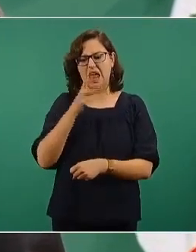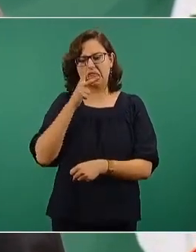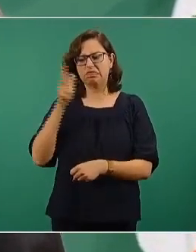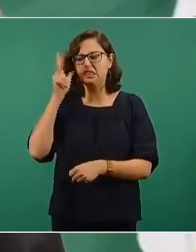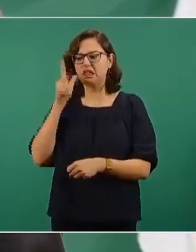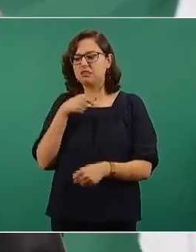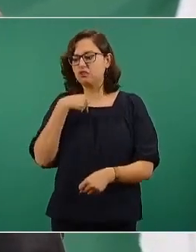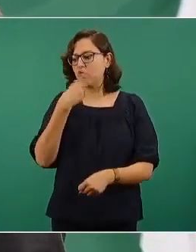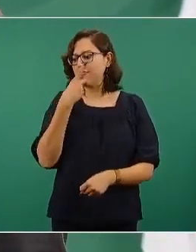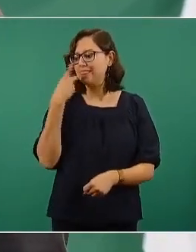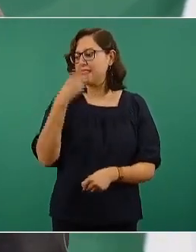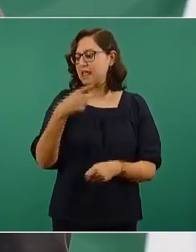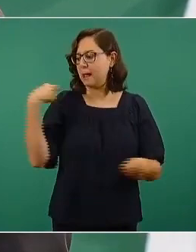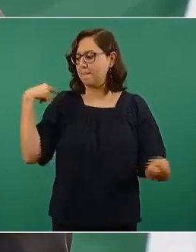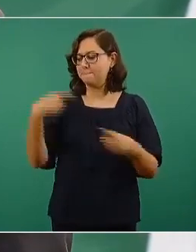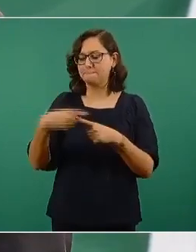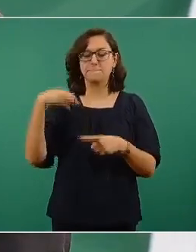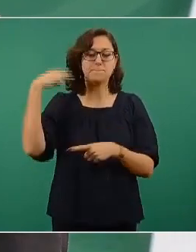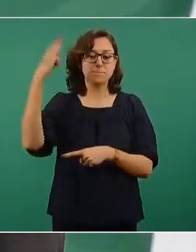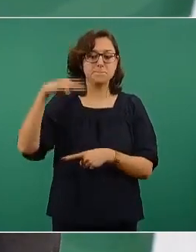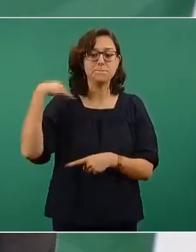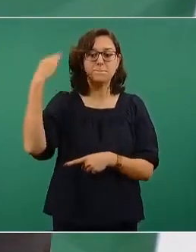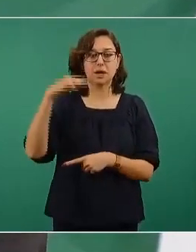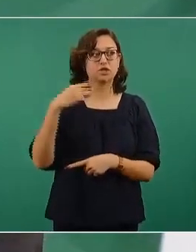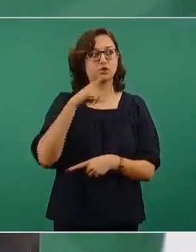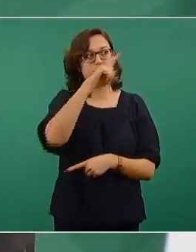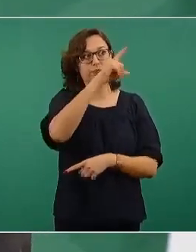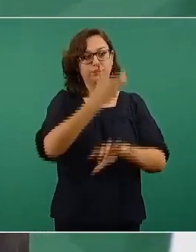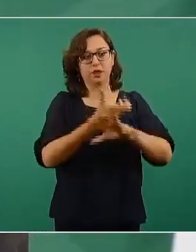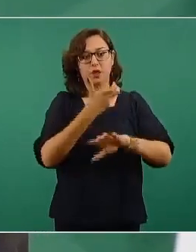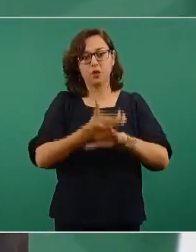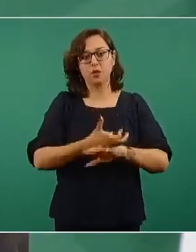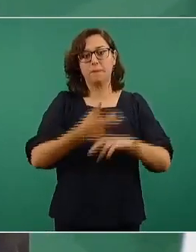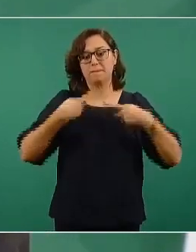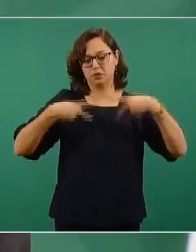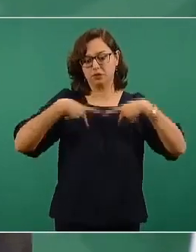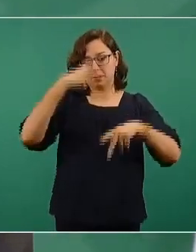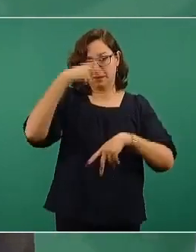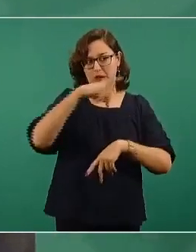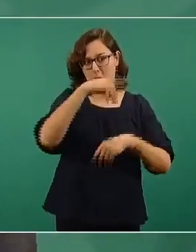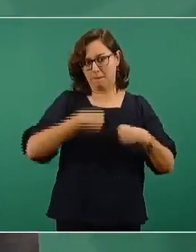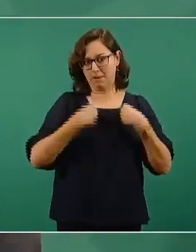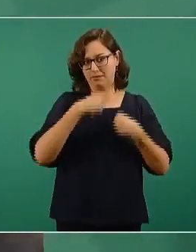marzo de que iba a seguir creciendo